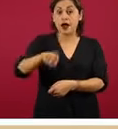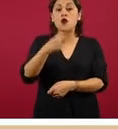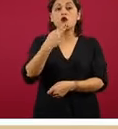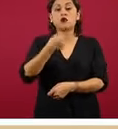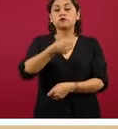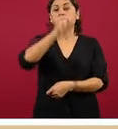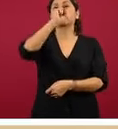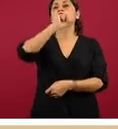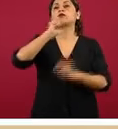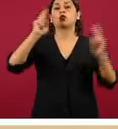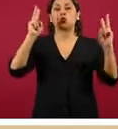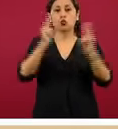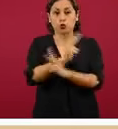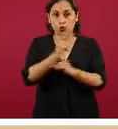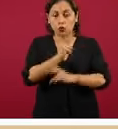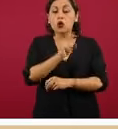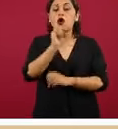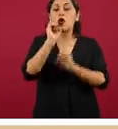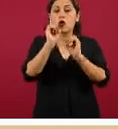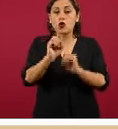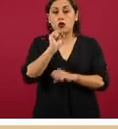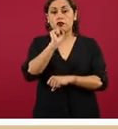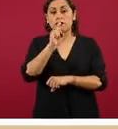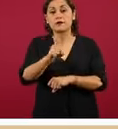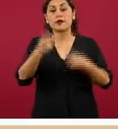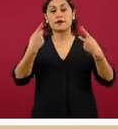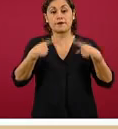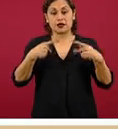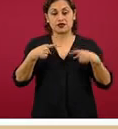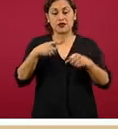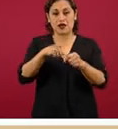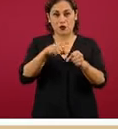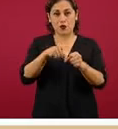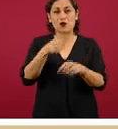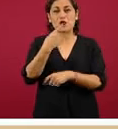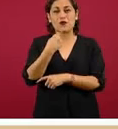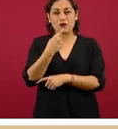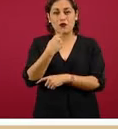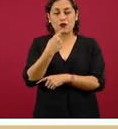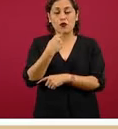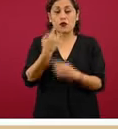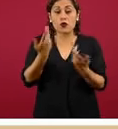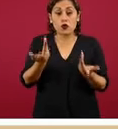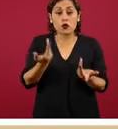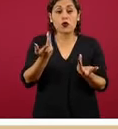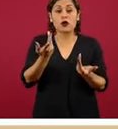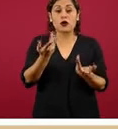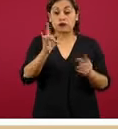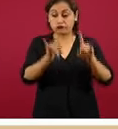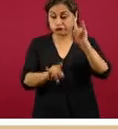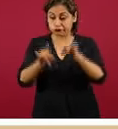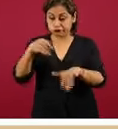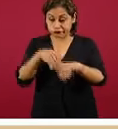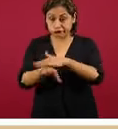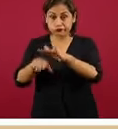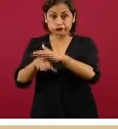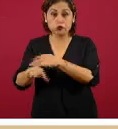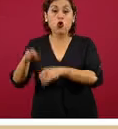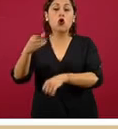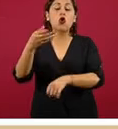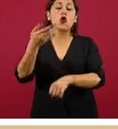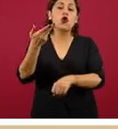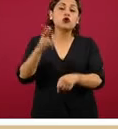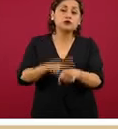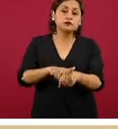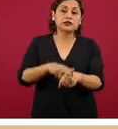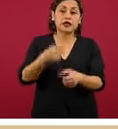abajo, como en la línea roja es todos los pacientes que están en camas de hospitalización general, y